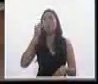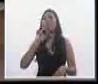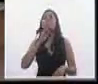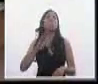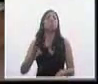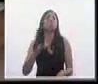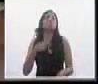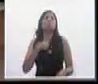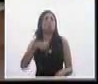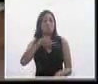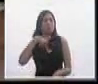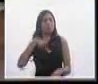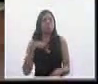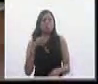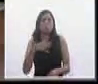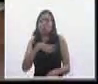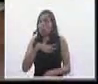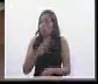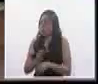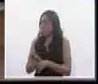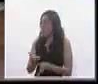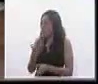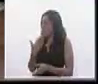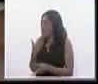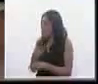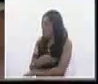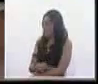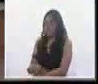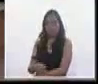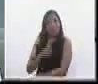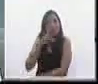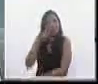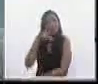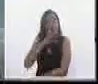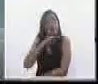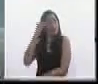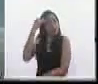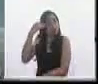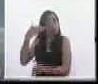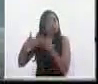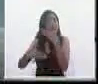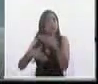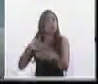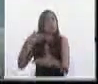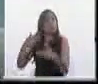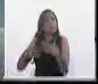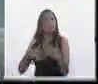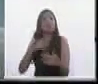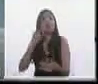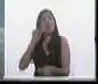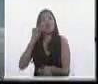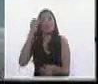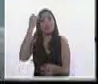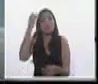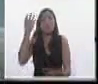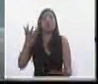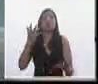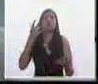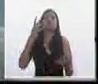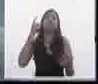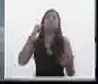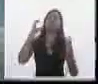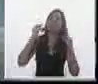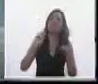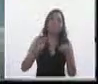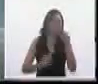puede pasar porque no no la tenemos en este momento pero podemos adquirirla de hecho Hay muchísimas personas que la tienen temporalmente no y en ese momento es